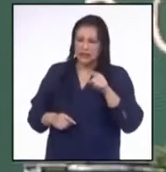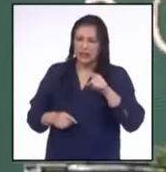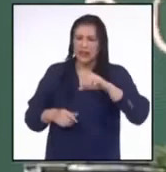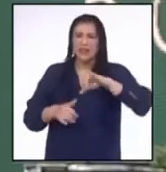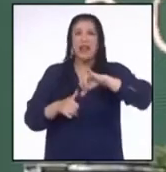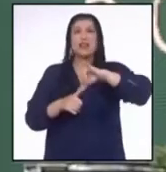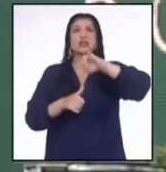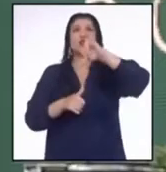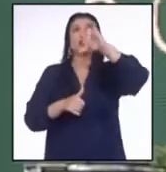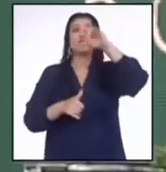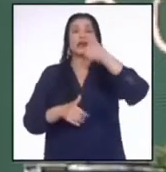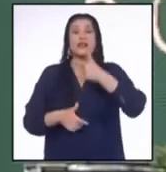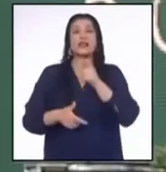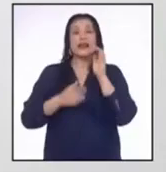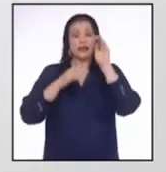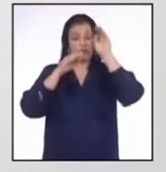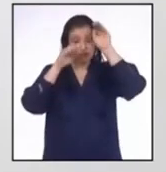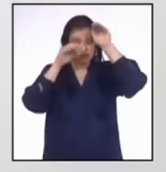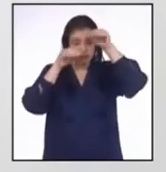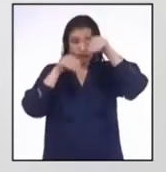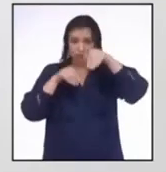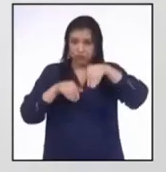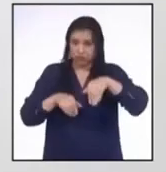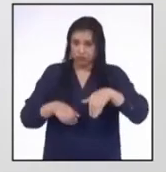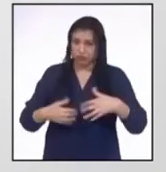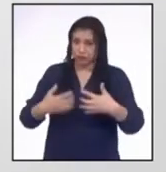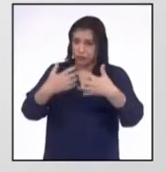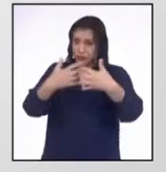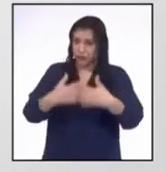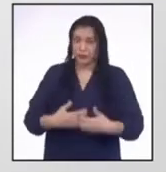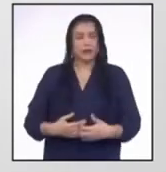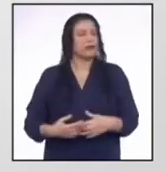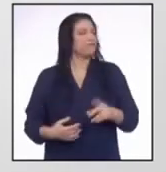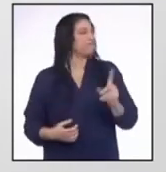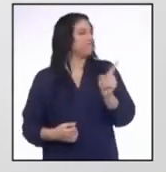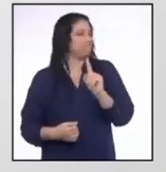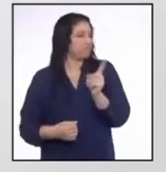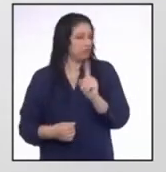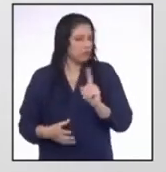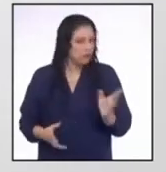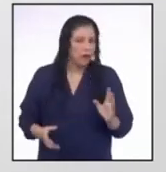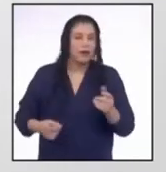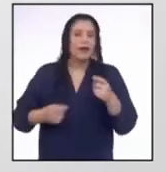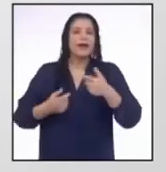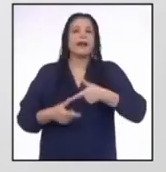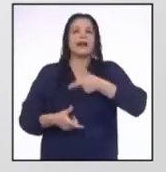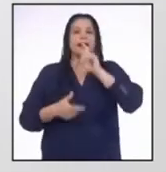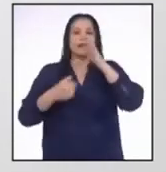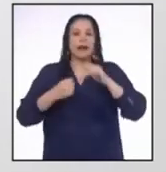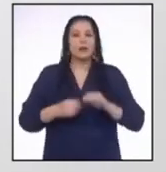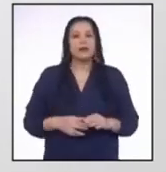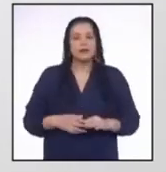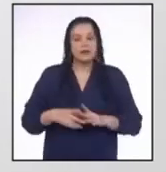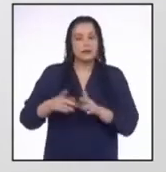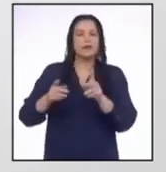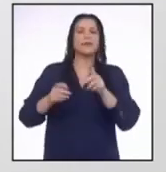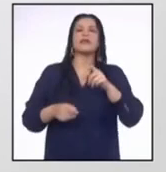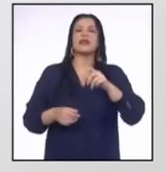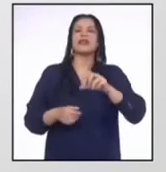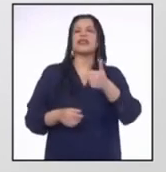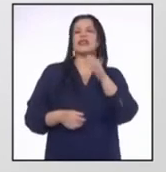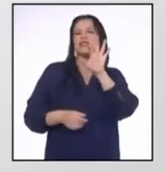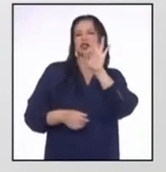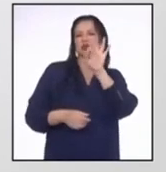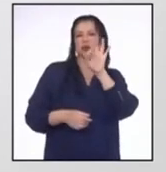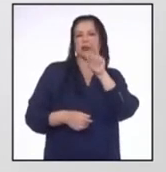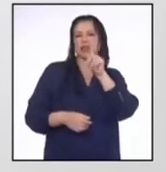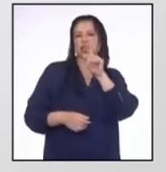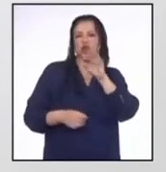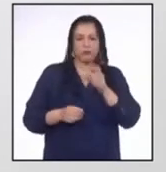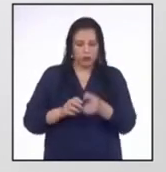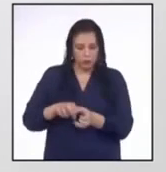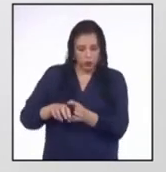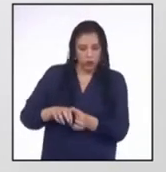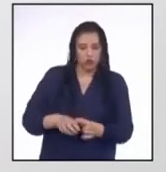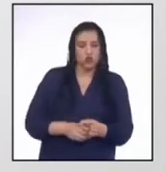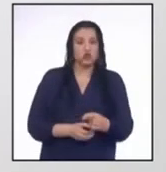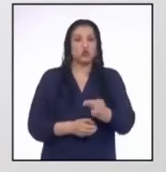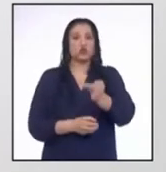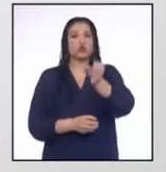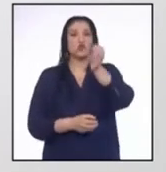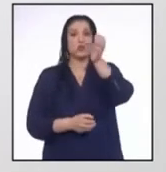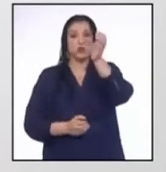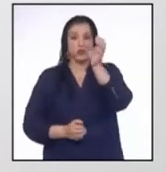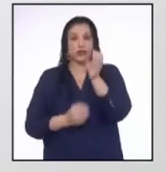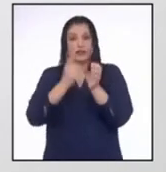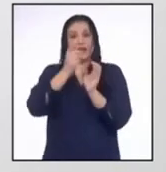altura cae el agua a las turbinas? No, el agua del embalse es llevada 19 kilómetros más arriba por unos tubos y